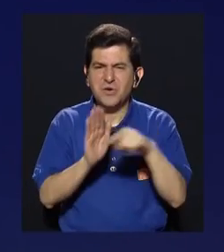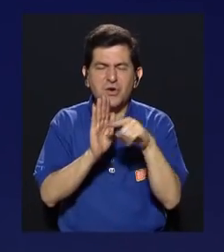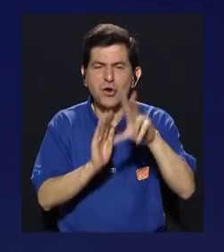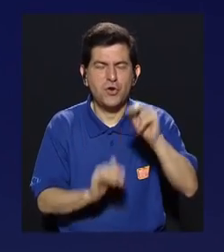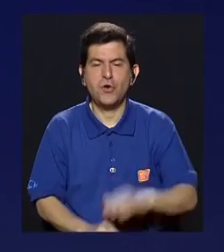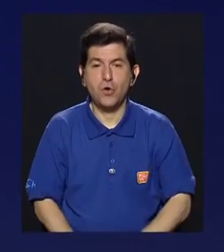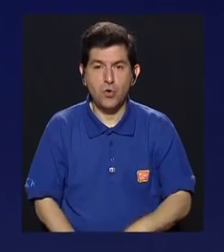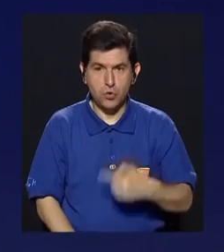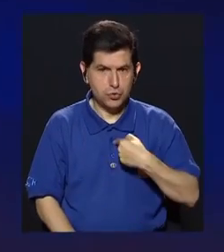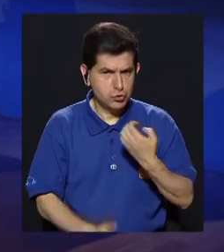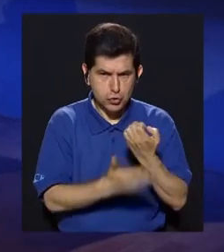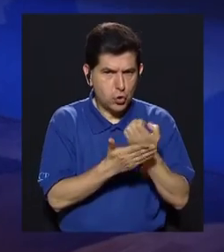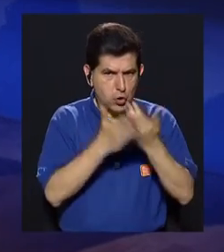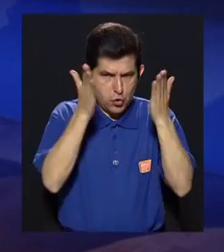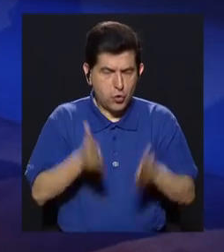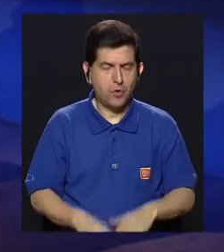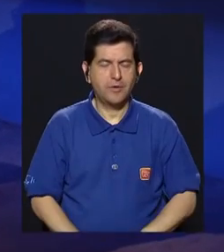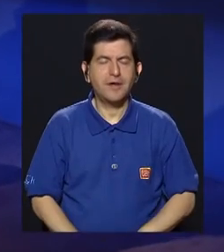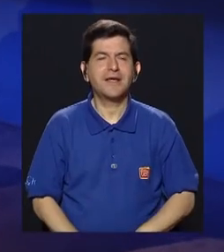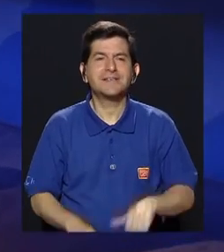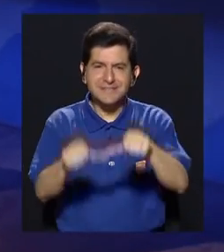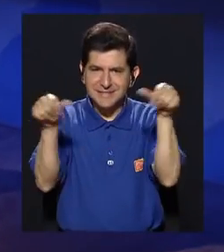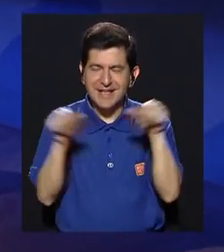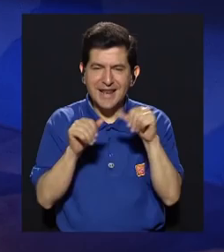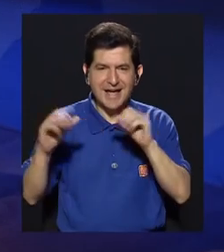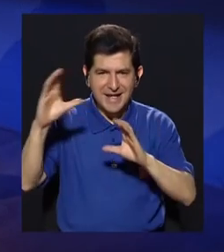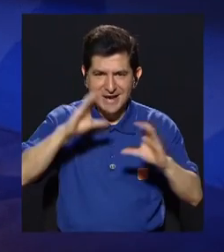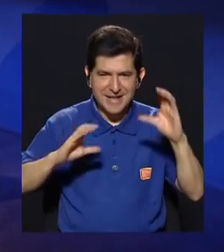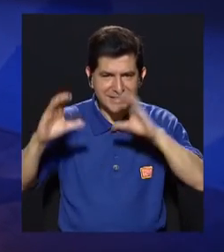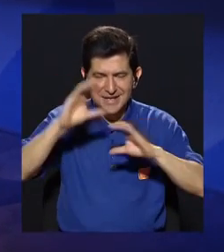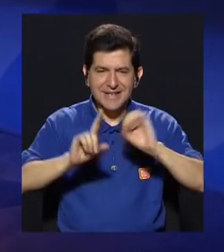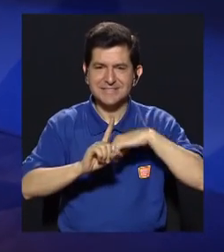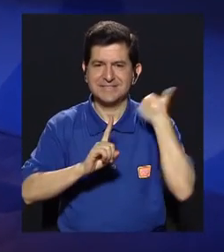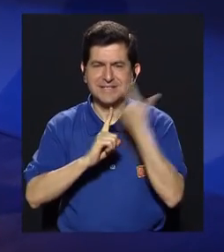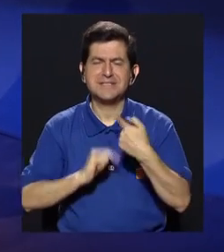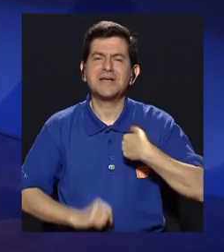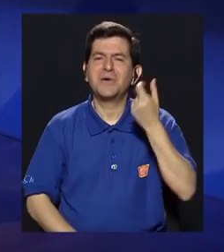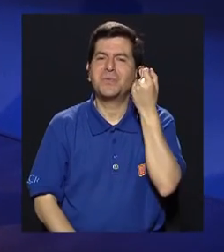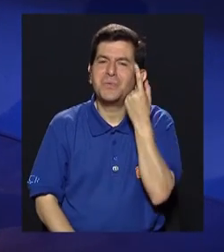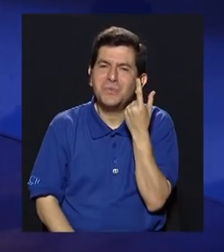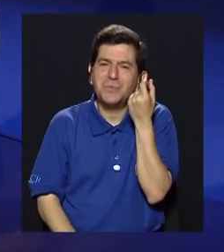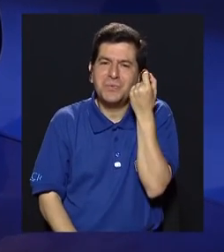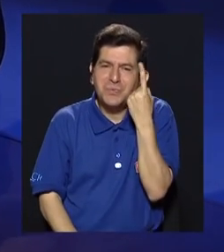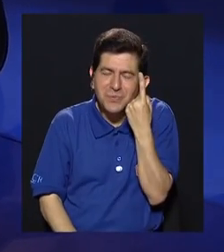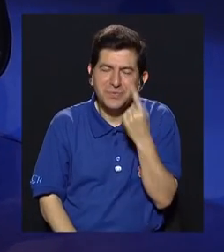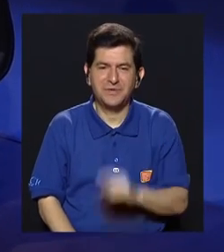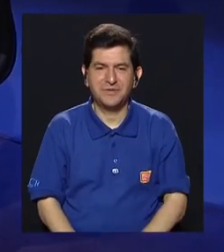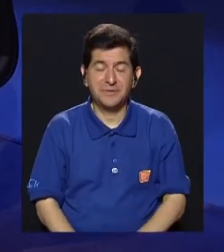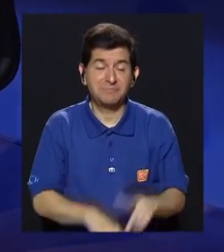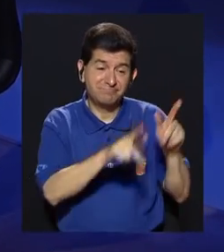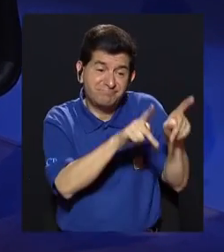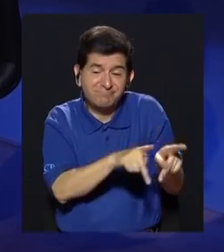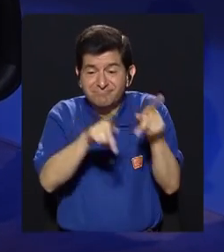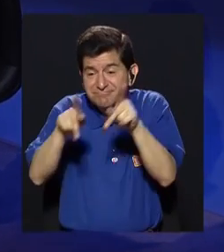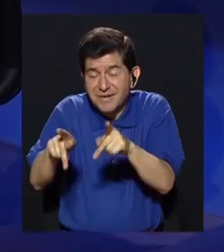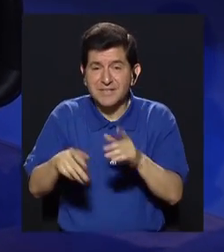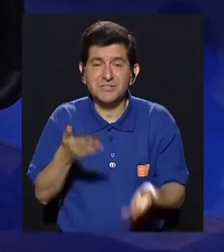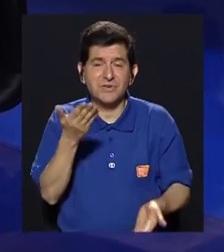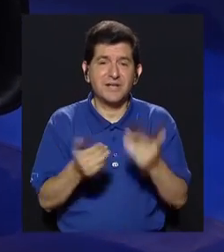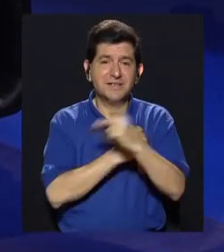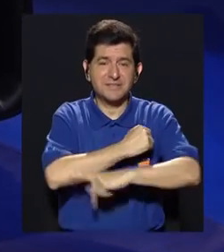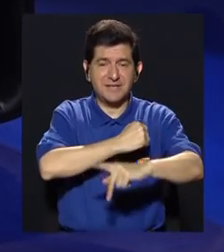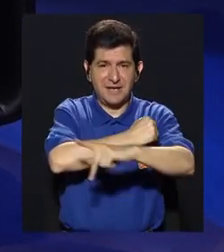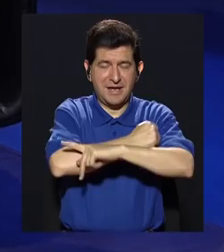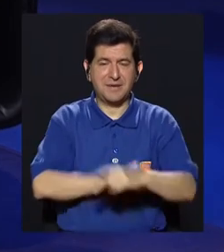no no no justamente por mi formación no llevaba prejuicios justamente por mi formación no tanto economista sino donde